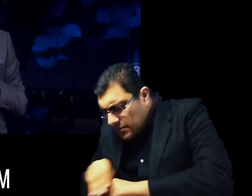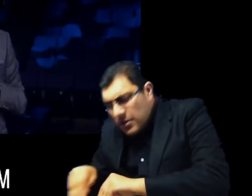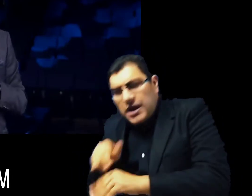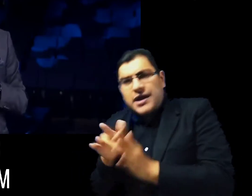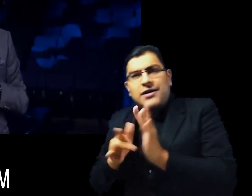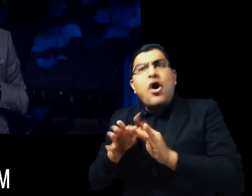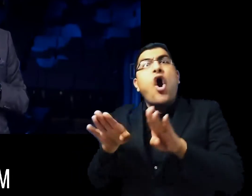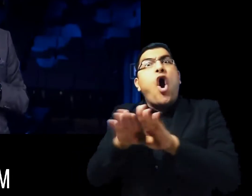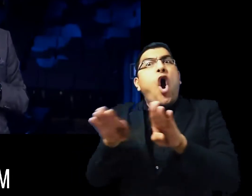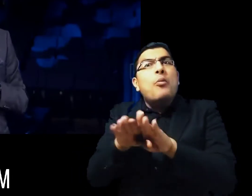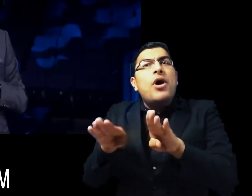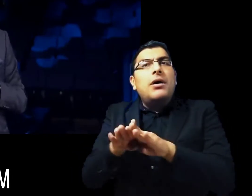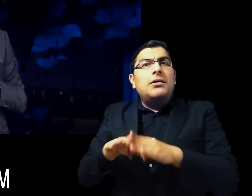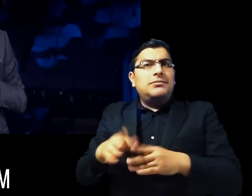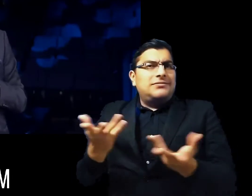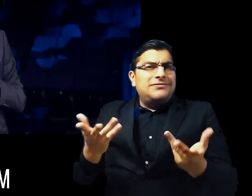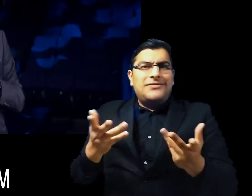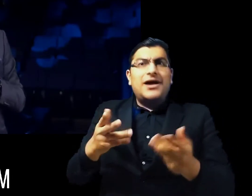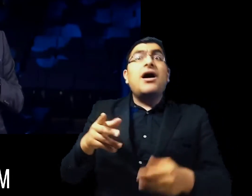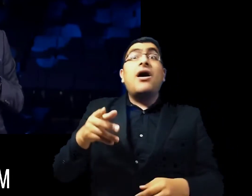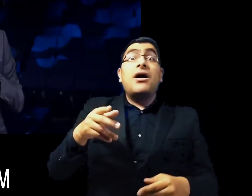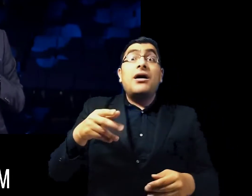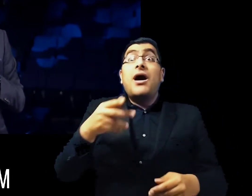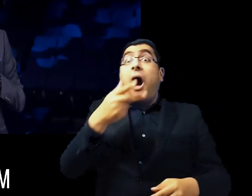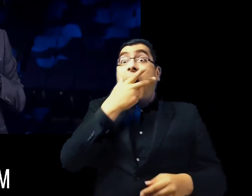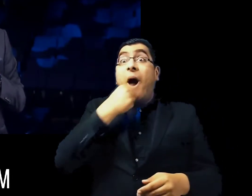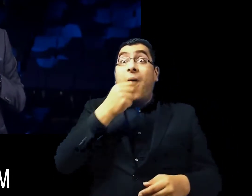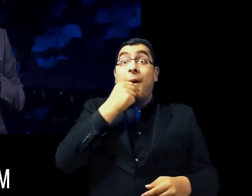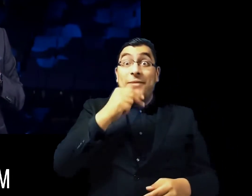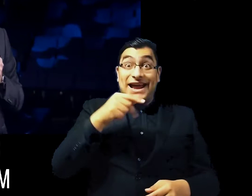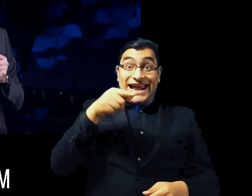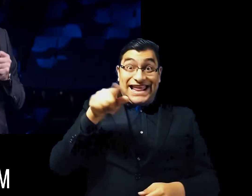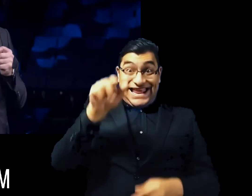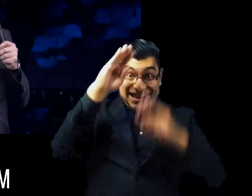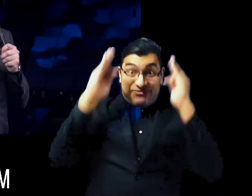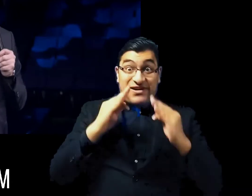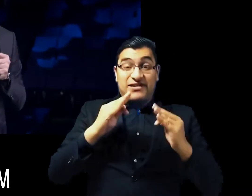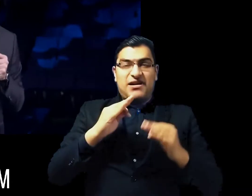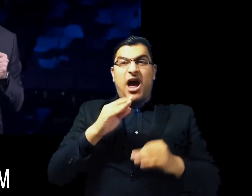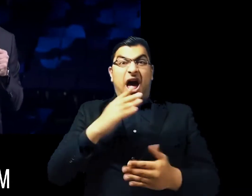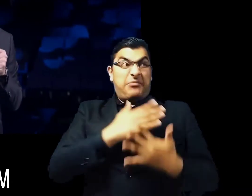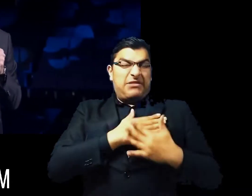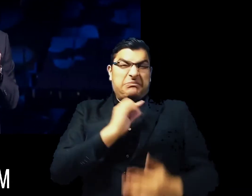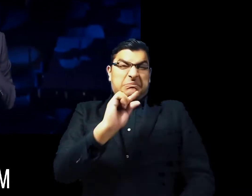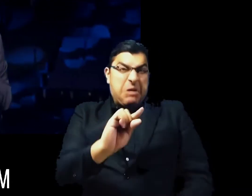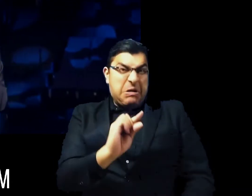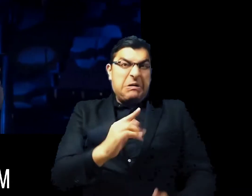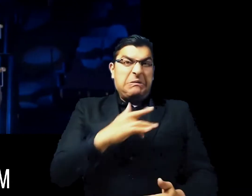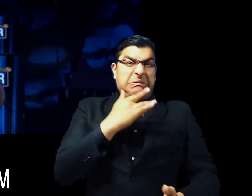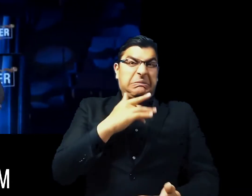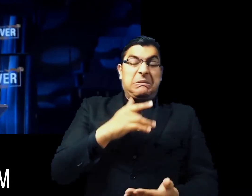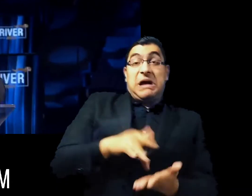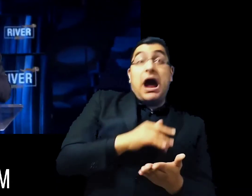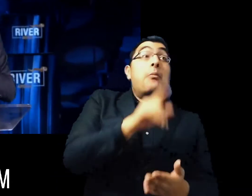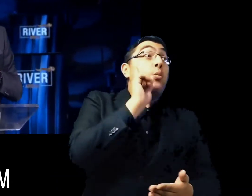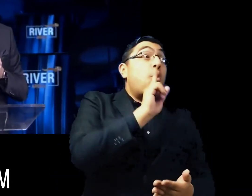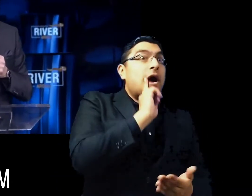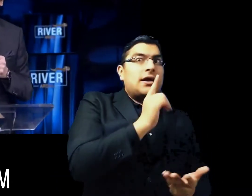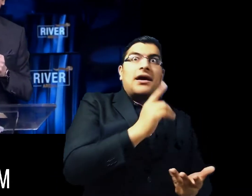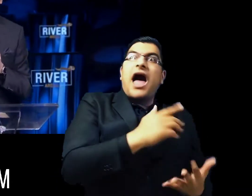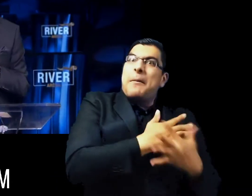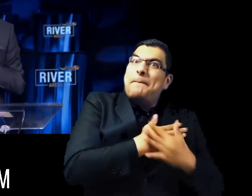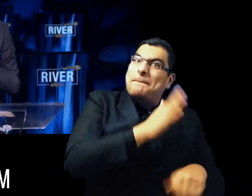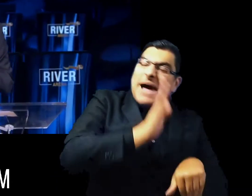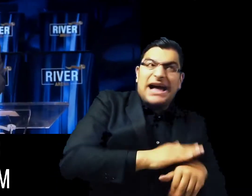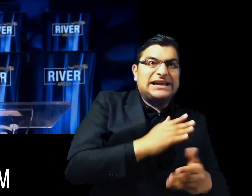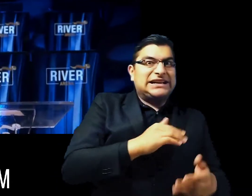El amor de Simón es medido, es tacaño. El de ella es extravagante, arriesgado. Ahora, ¿cómo